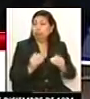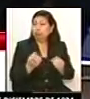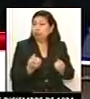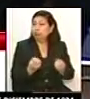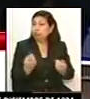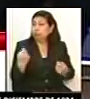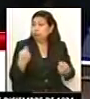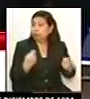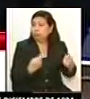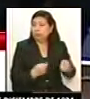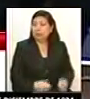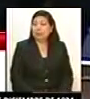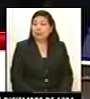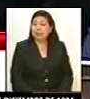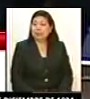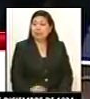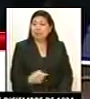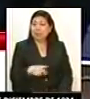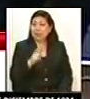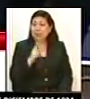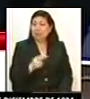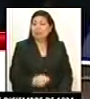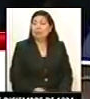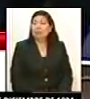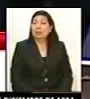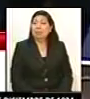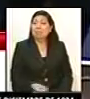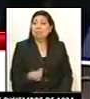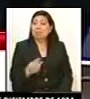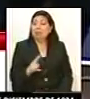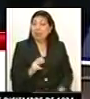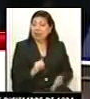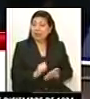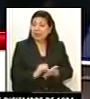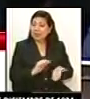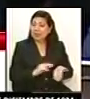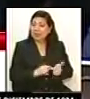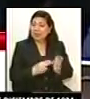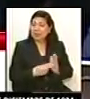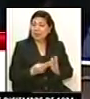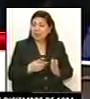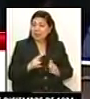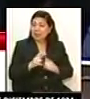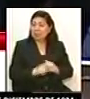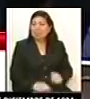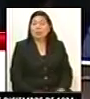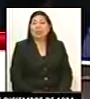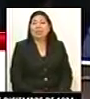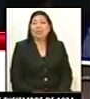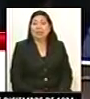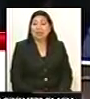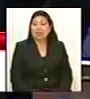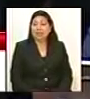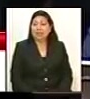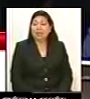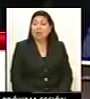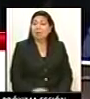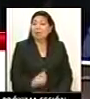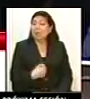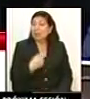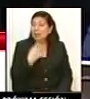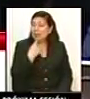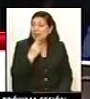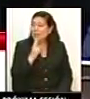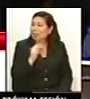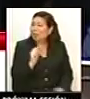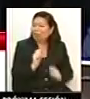a inversión que genera para el país. El incremento que eso significa para el crecimiento del país. La exploración. O sea, como vuelvo a decir, no